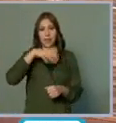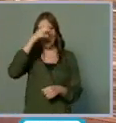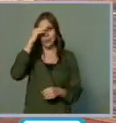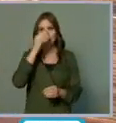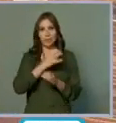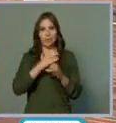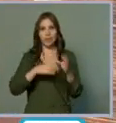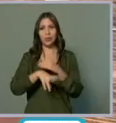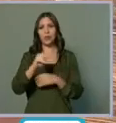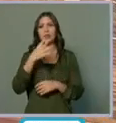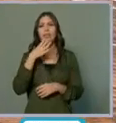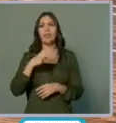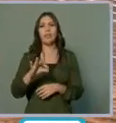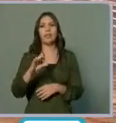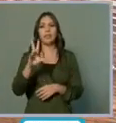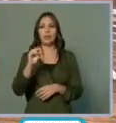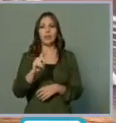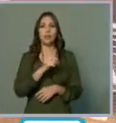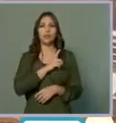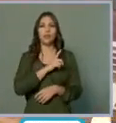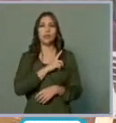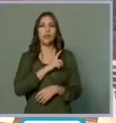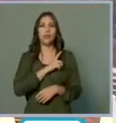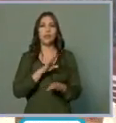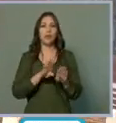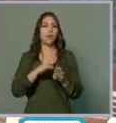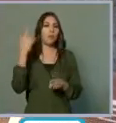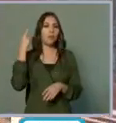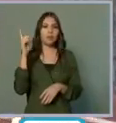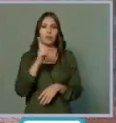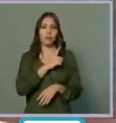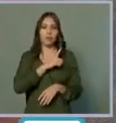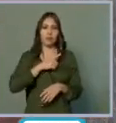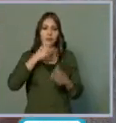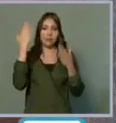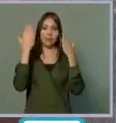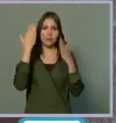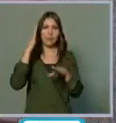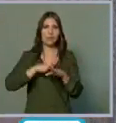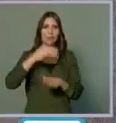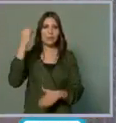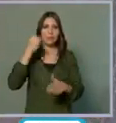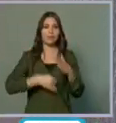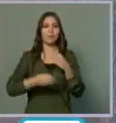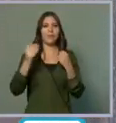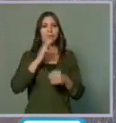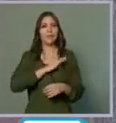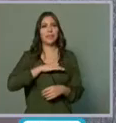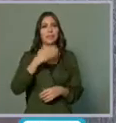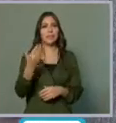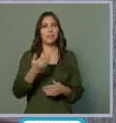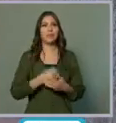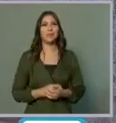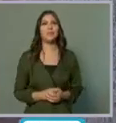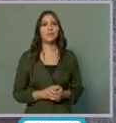demás. No es nada más estar pues, auditivamente, tienen que estudiar. Así es. Pues muchas felicidades, maestra.